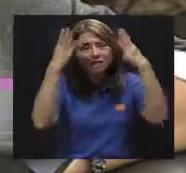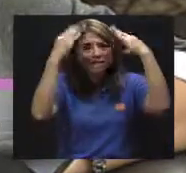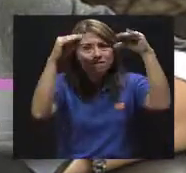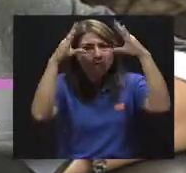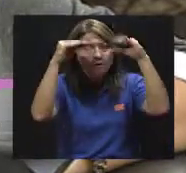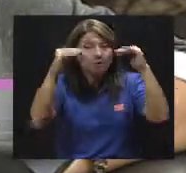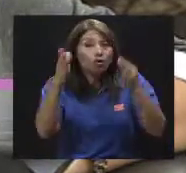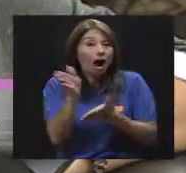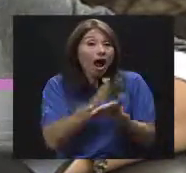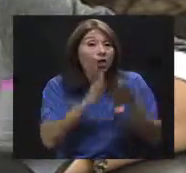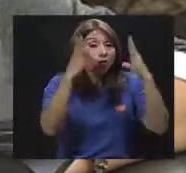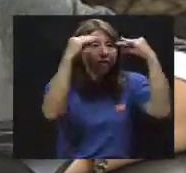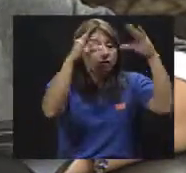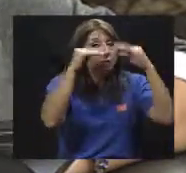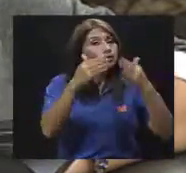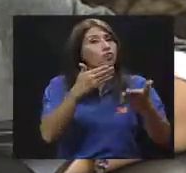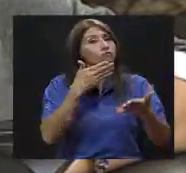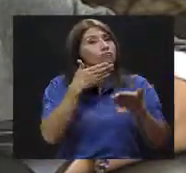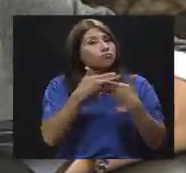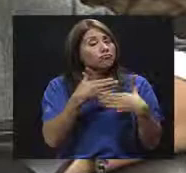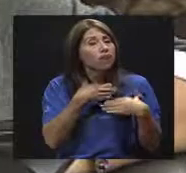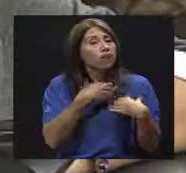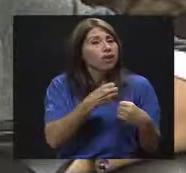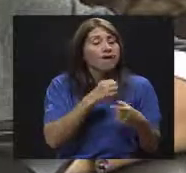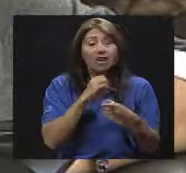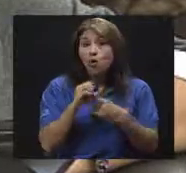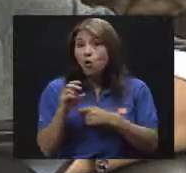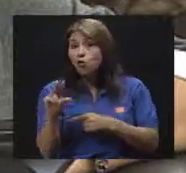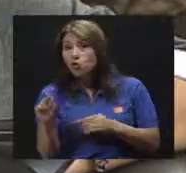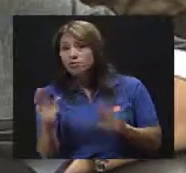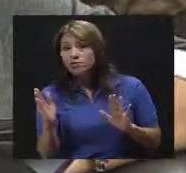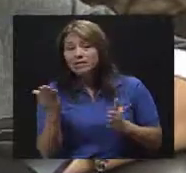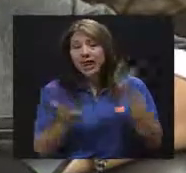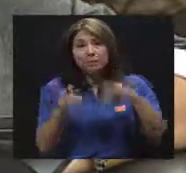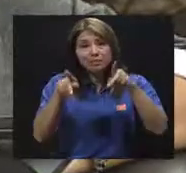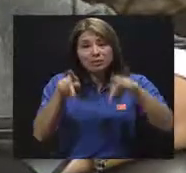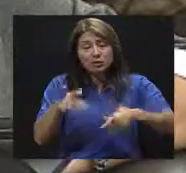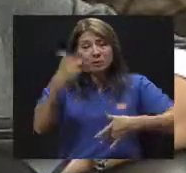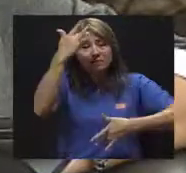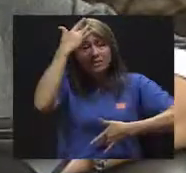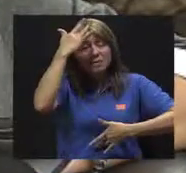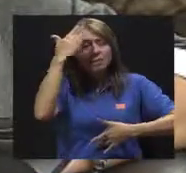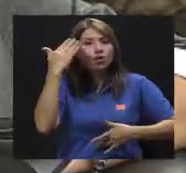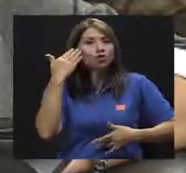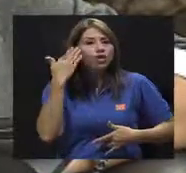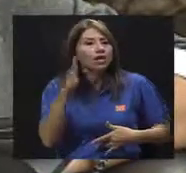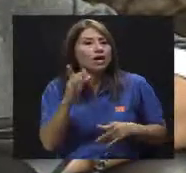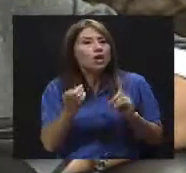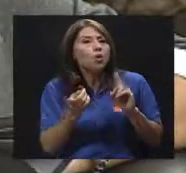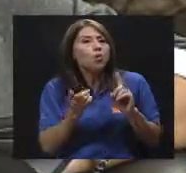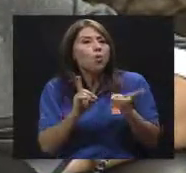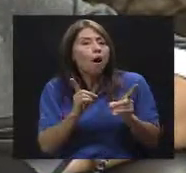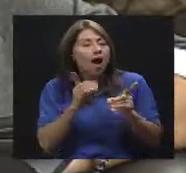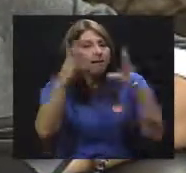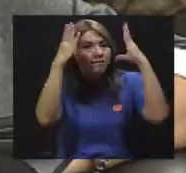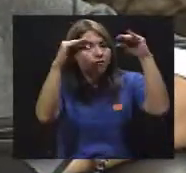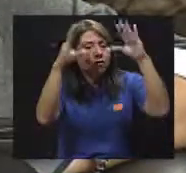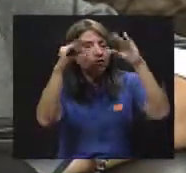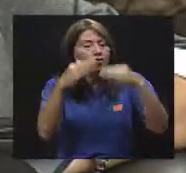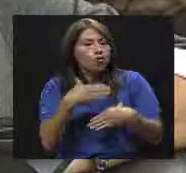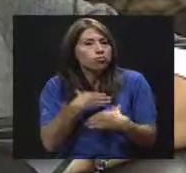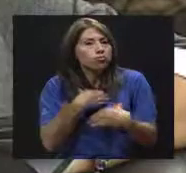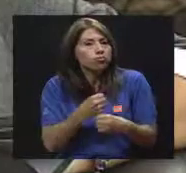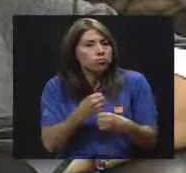ser confiable o no y que el paciente tal vez no tenga la capacidad o el conocimiento para discernir cuál página es confiable y cuál página